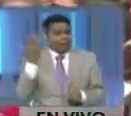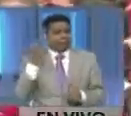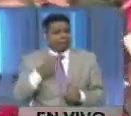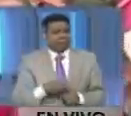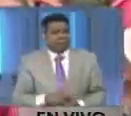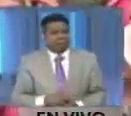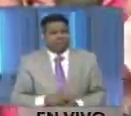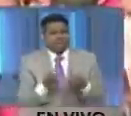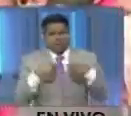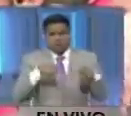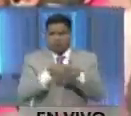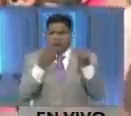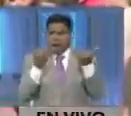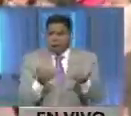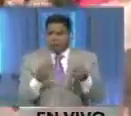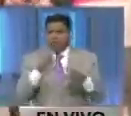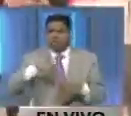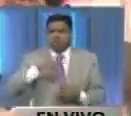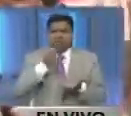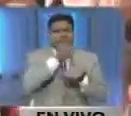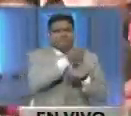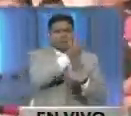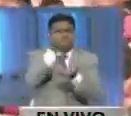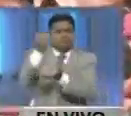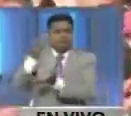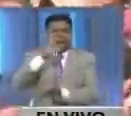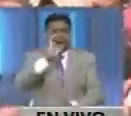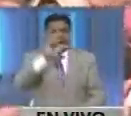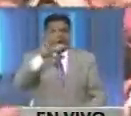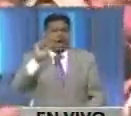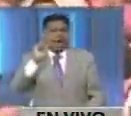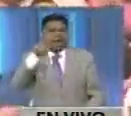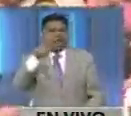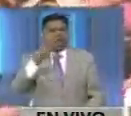Así como hoy, ¿dónde están los CLA para ver los CLA?